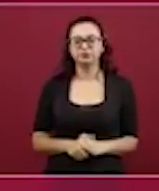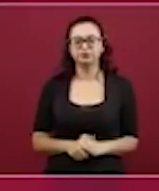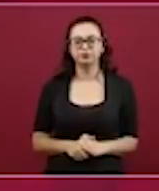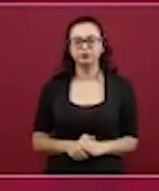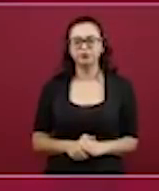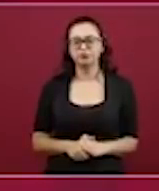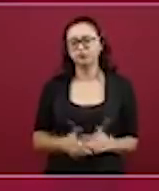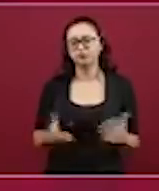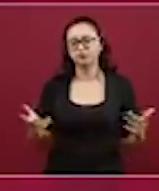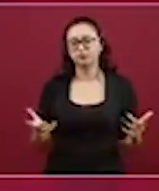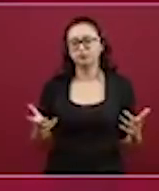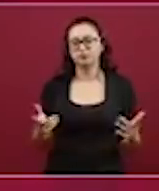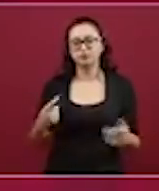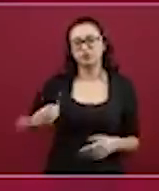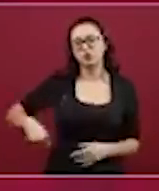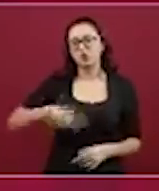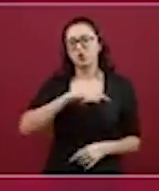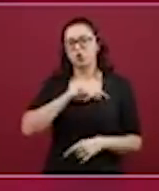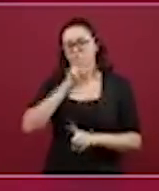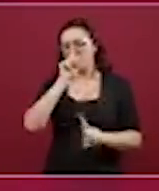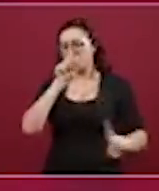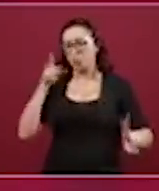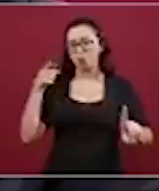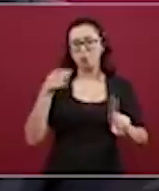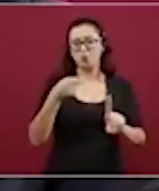lo que buscamos es